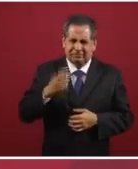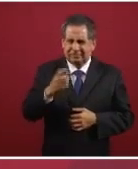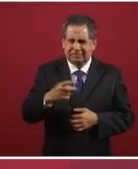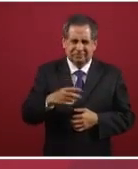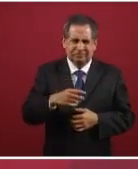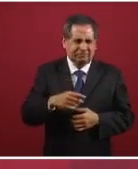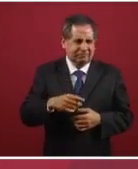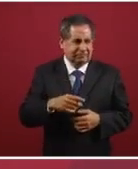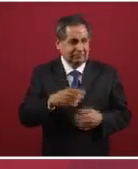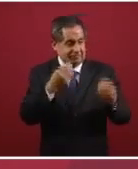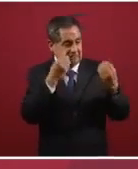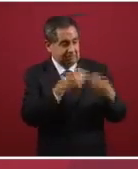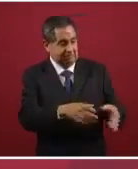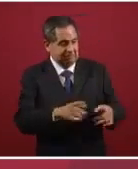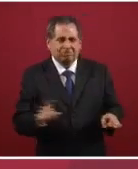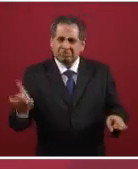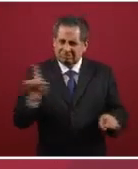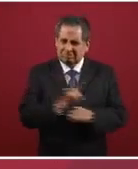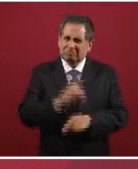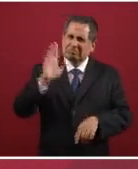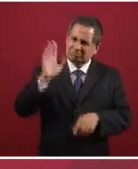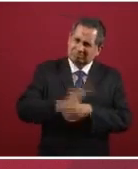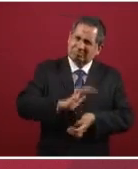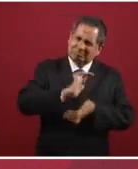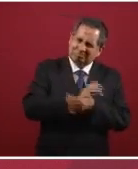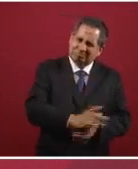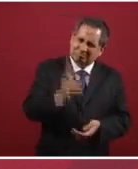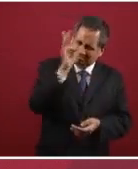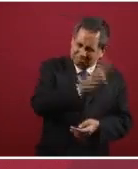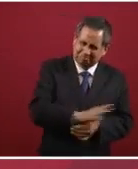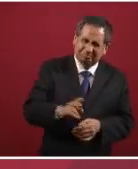leña del árbol caído.